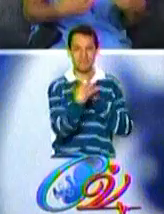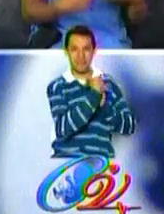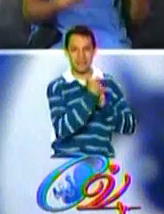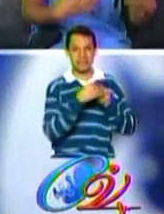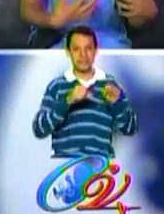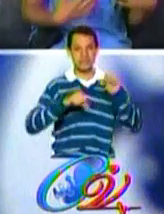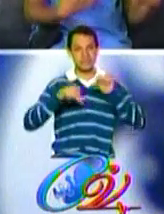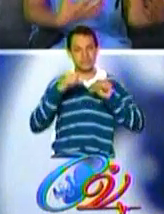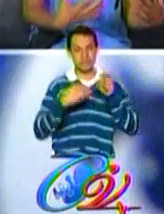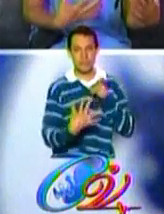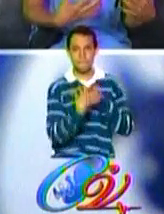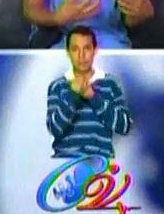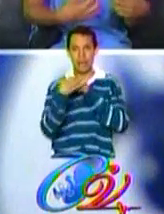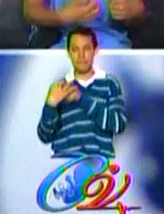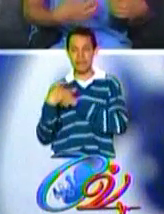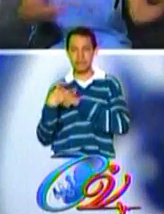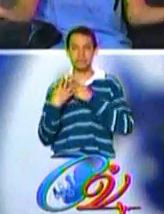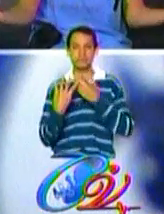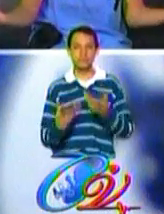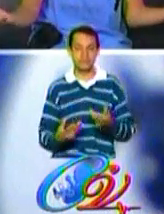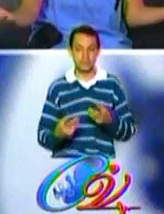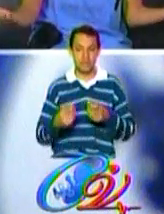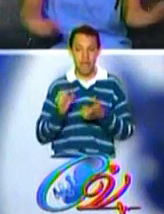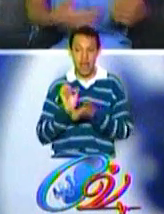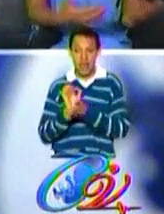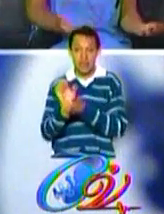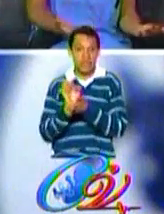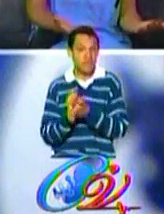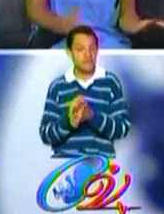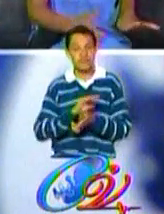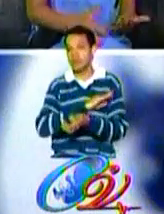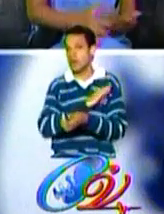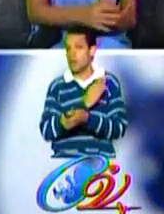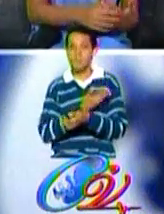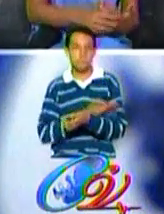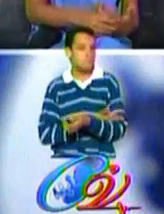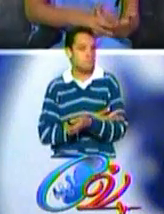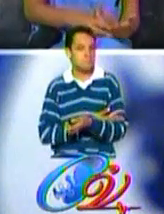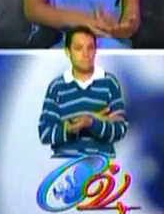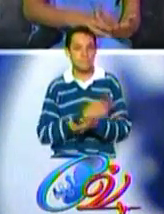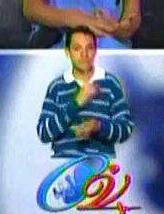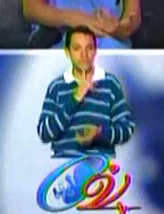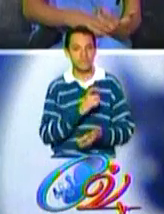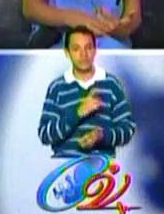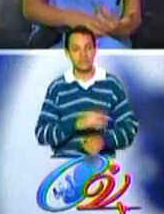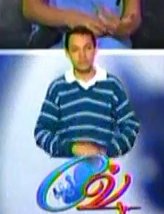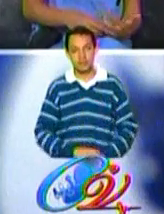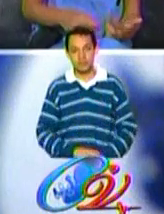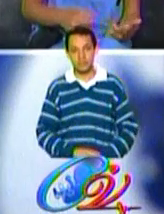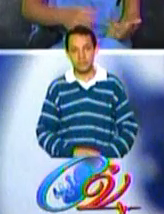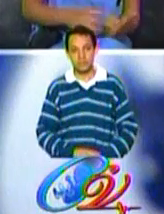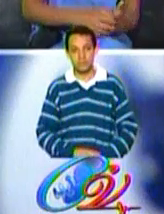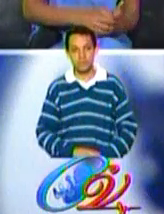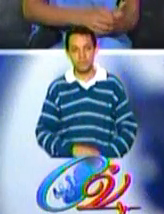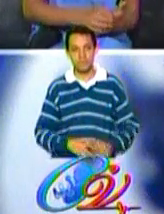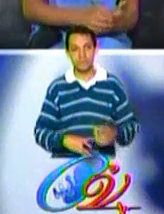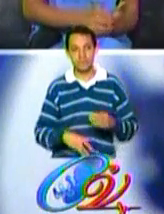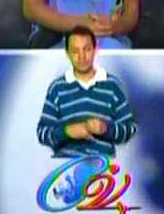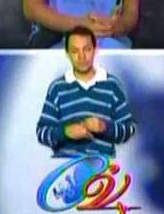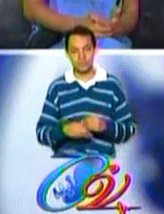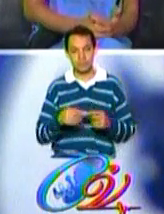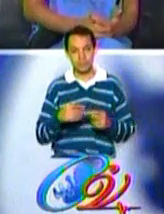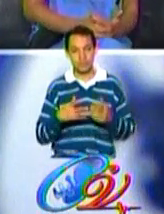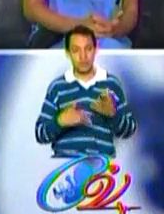cuerpo produce células para tratar de sacar esos tóxicos y no es capaz. Eso es súper